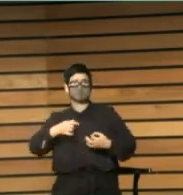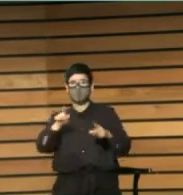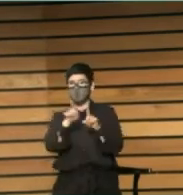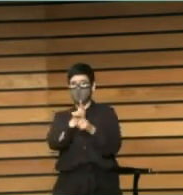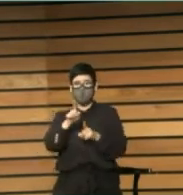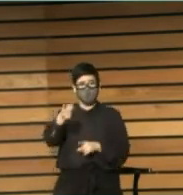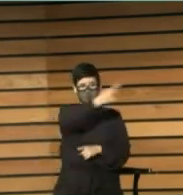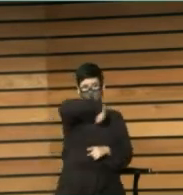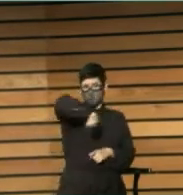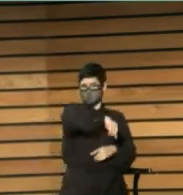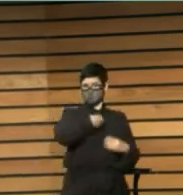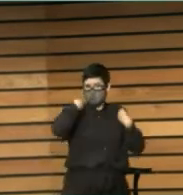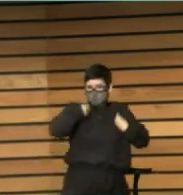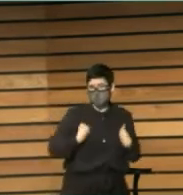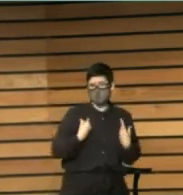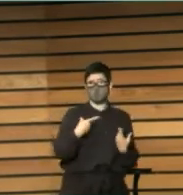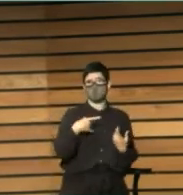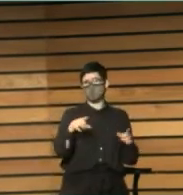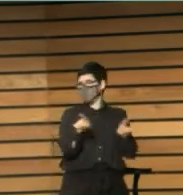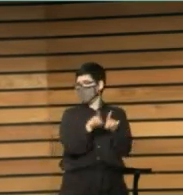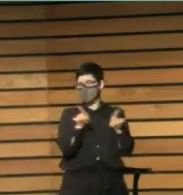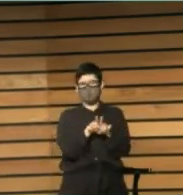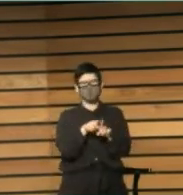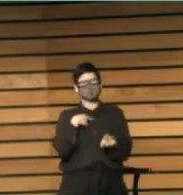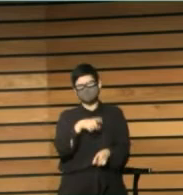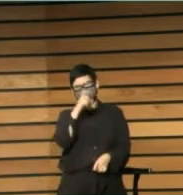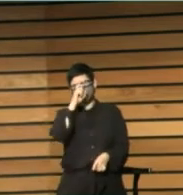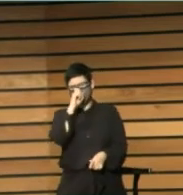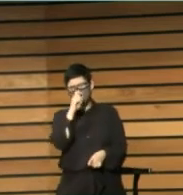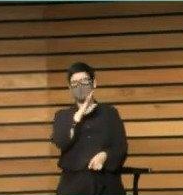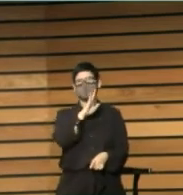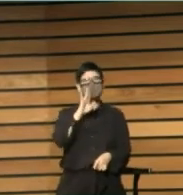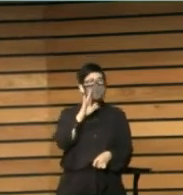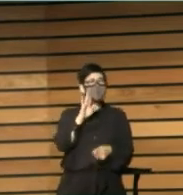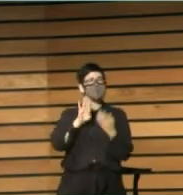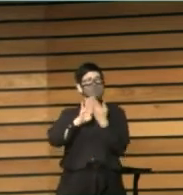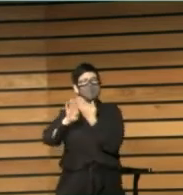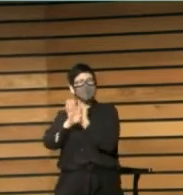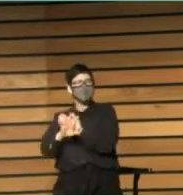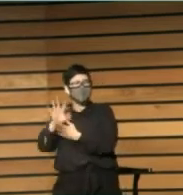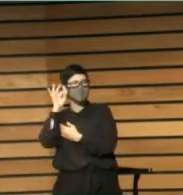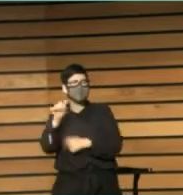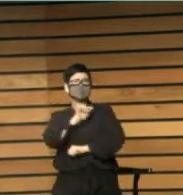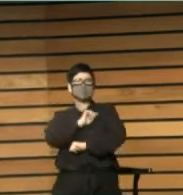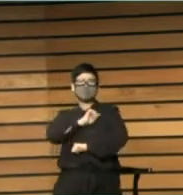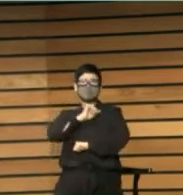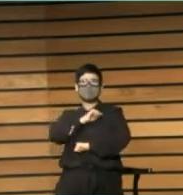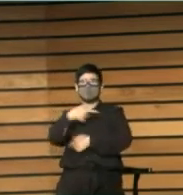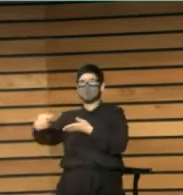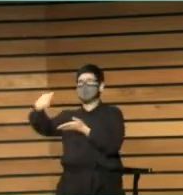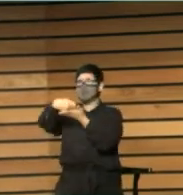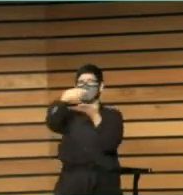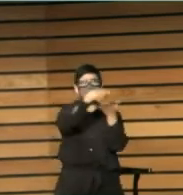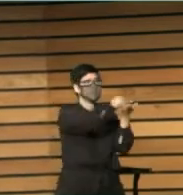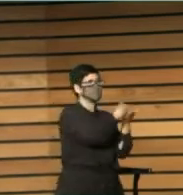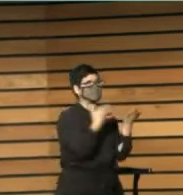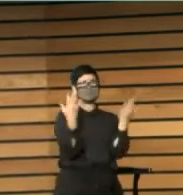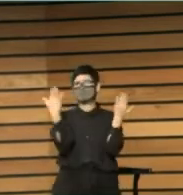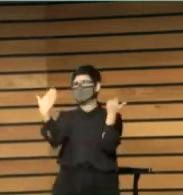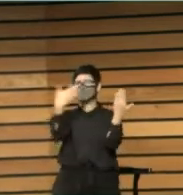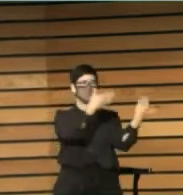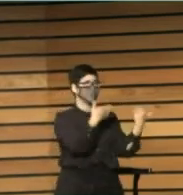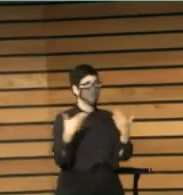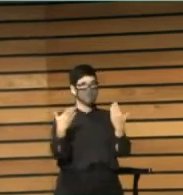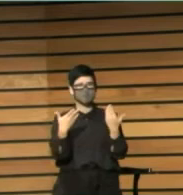nosotros. Yo recuerdo a mi madre y a sus vecinas esperando pagas que no podrían venir de ninguna parte. Así que teníamos